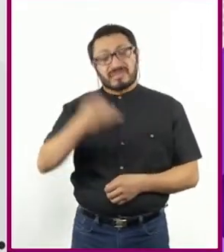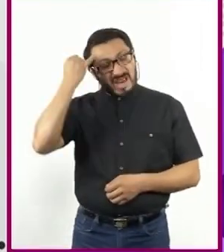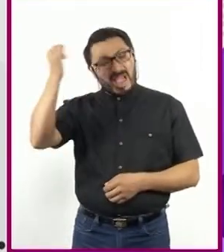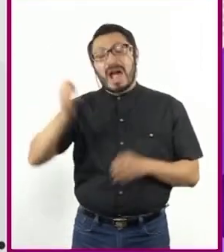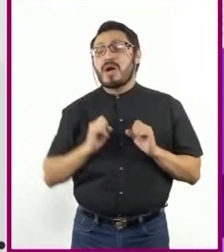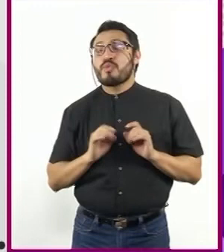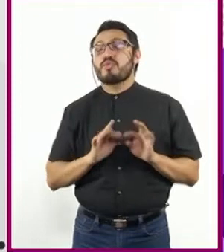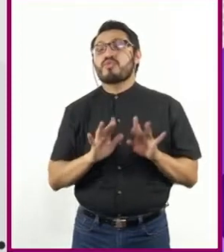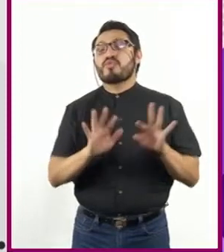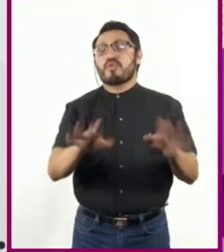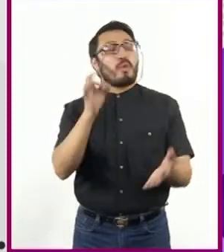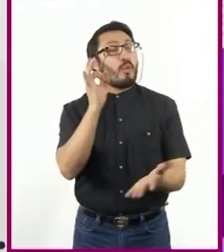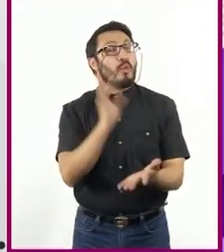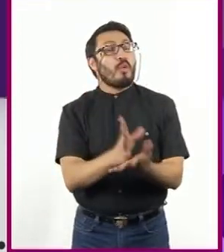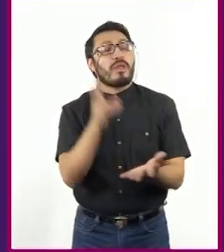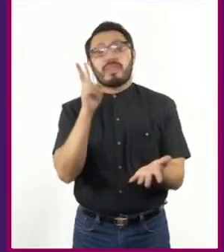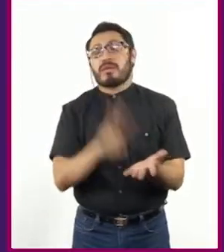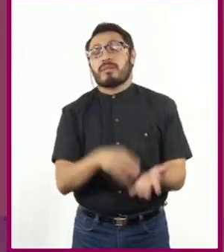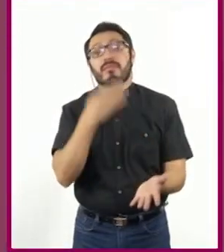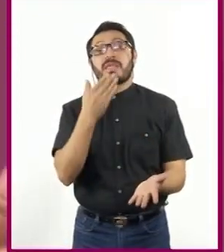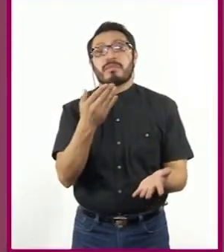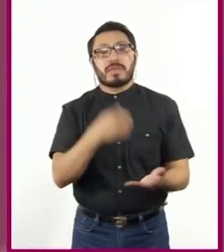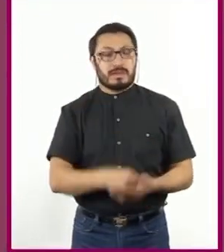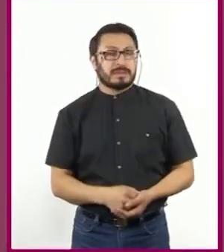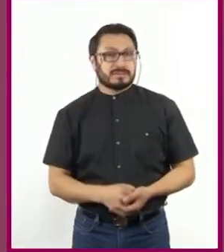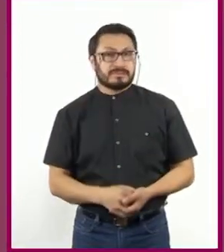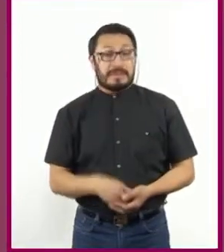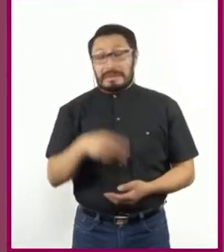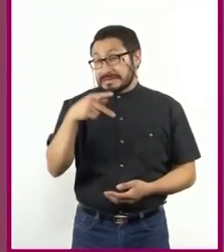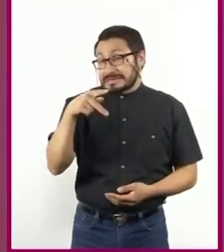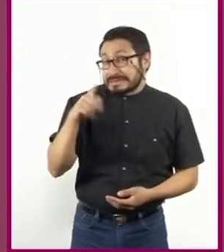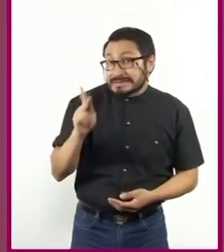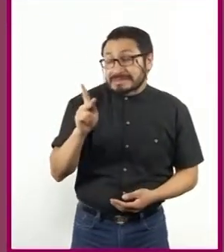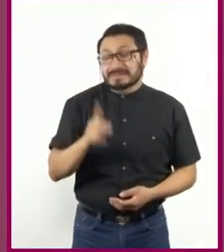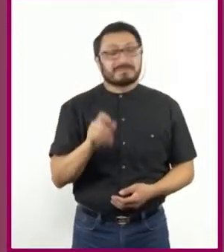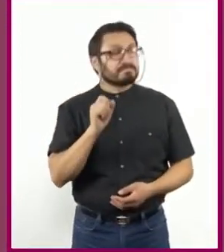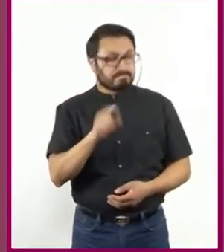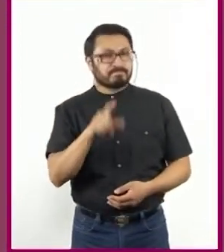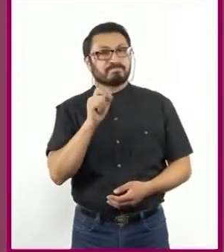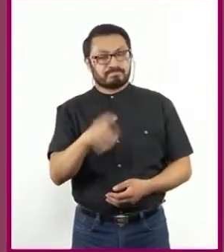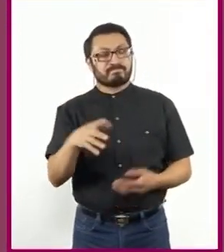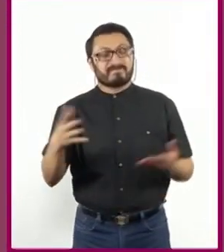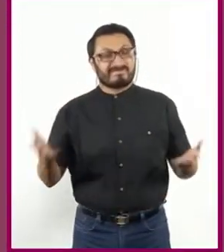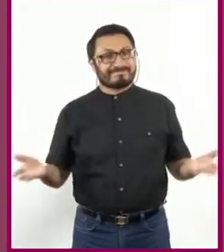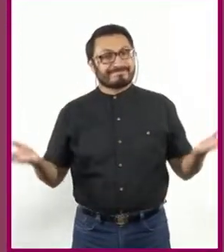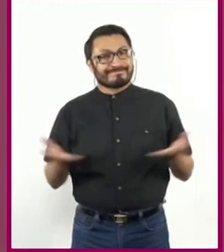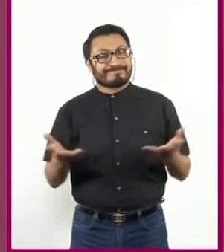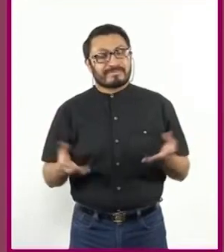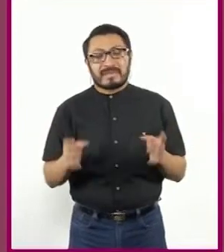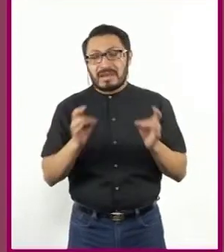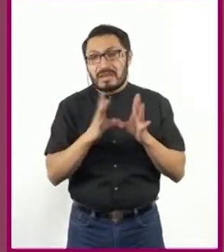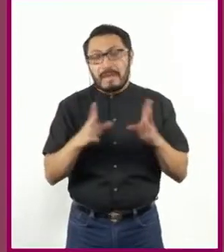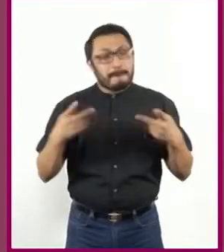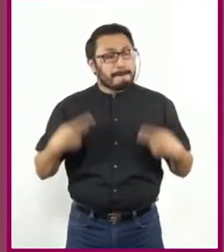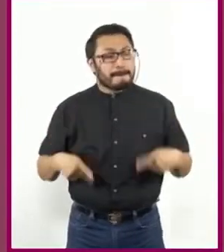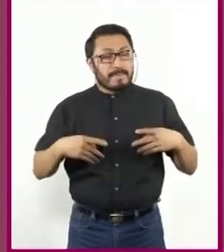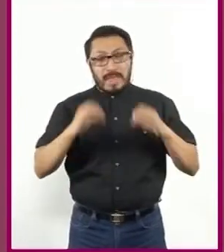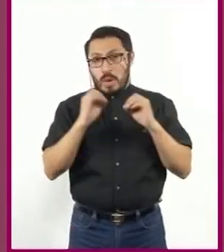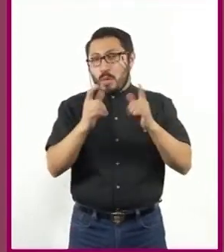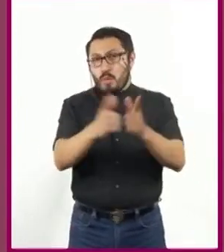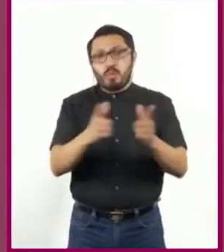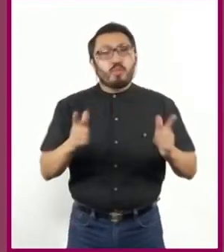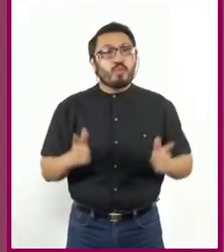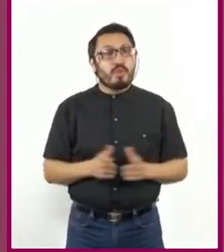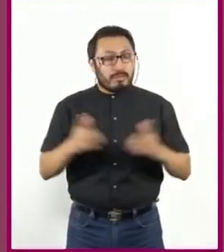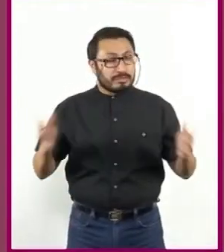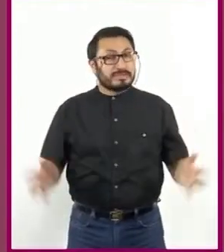ideas como las únicas válidas. Sin embargo, también se han presentado casos de personas o grupos de personas